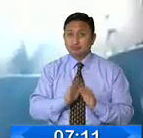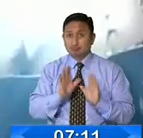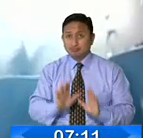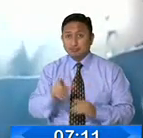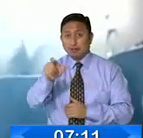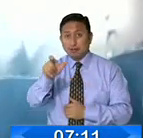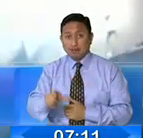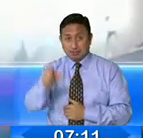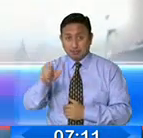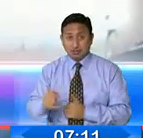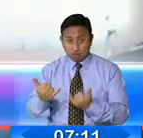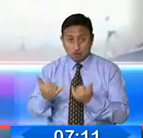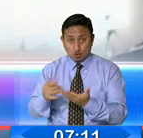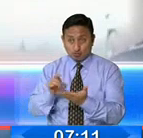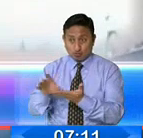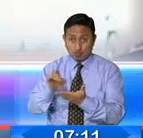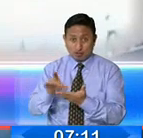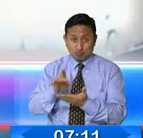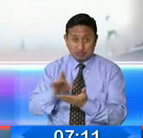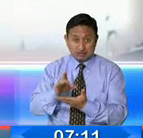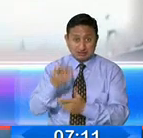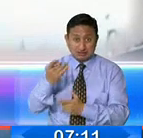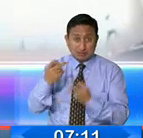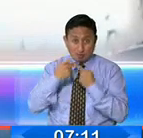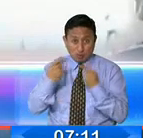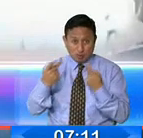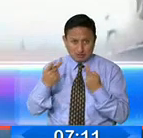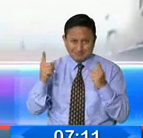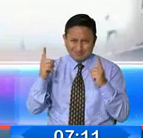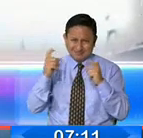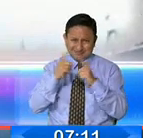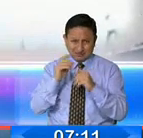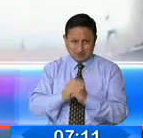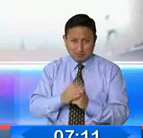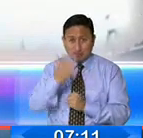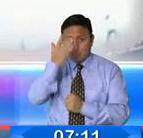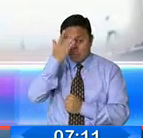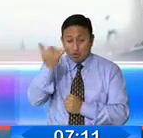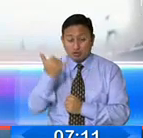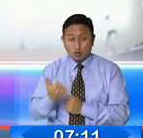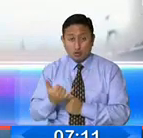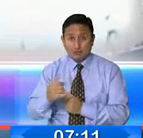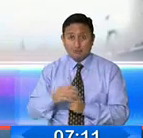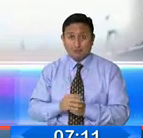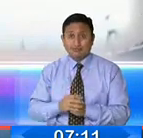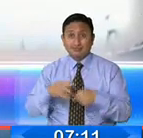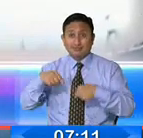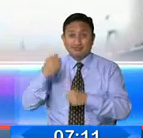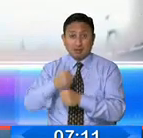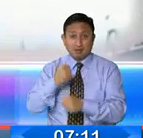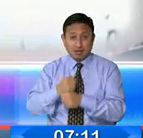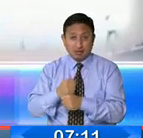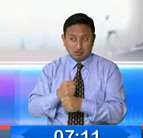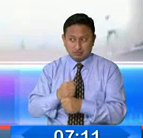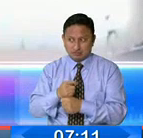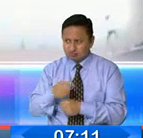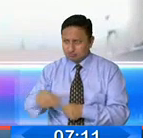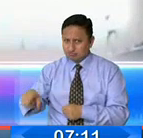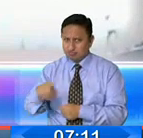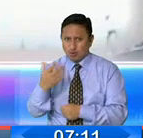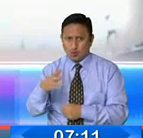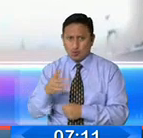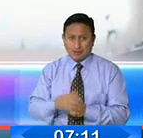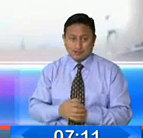este momento es bastante difícil, aunque sea en el sector público, porque básicamente tenemos un gran desempleo. Al